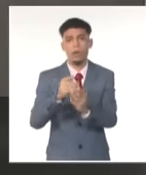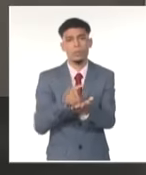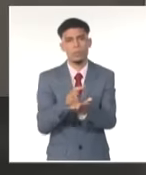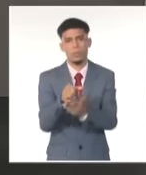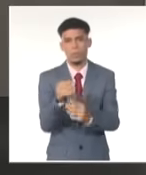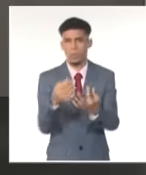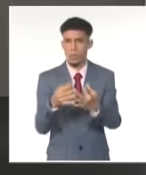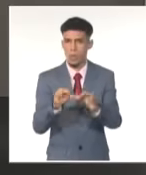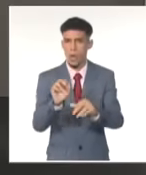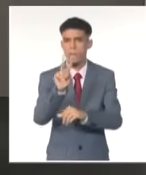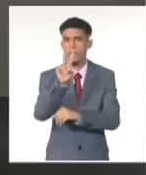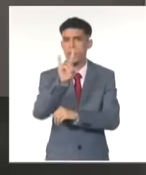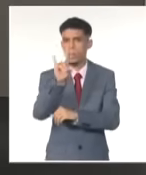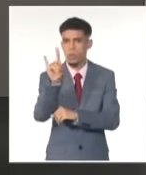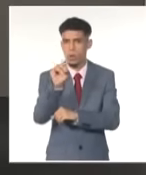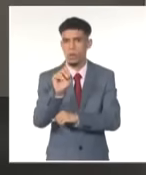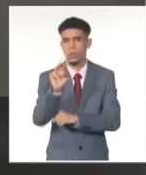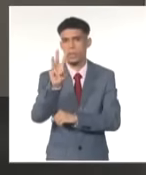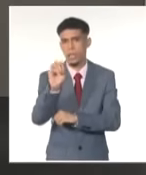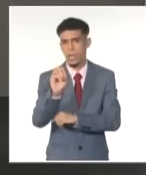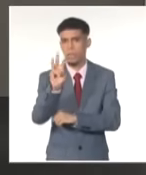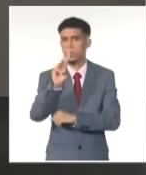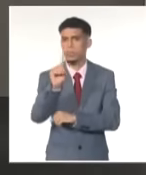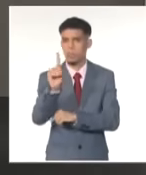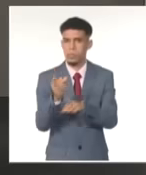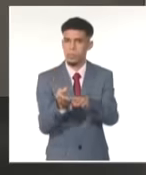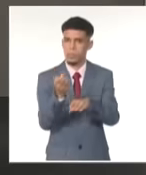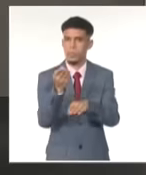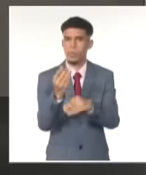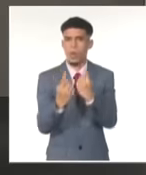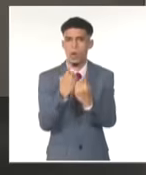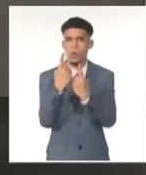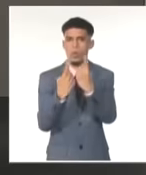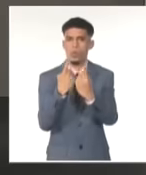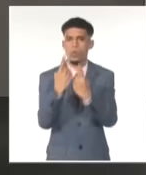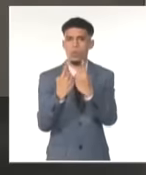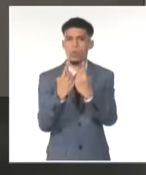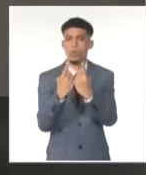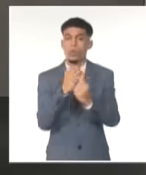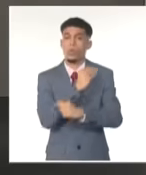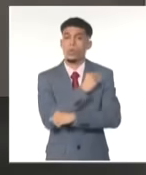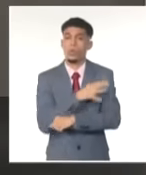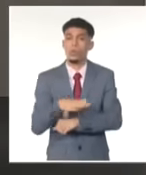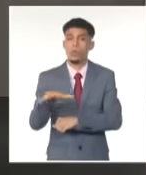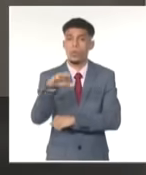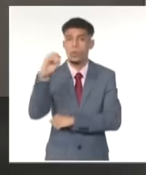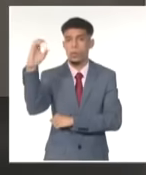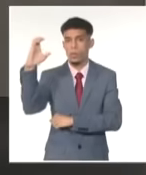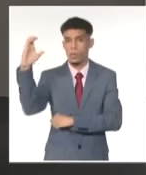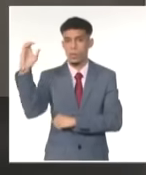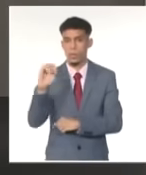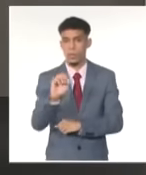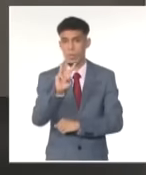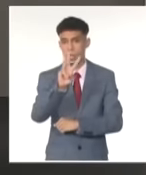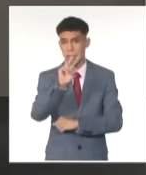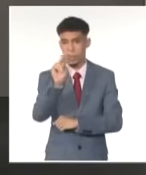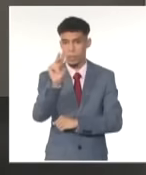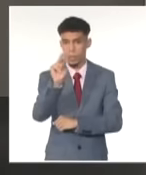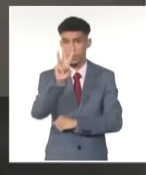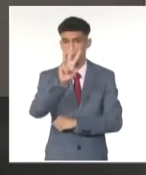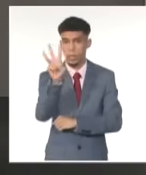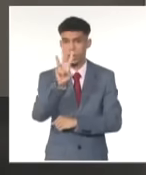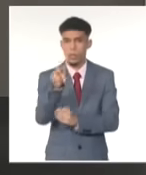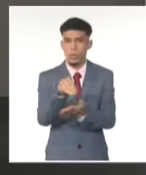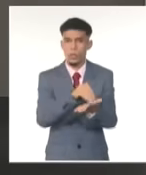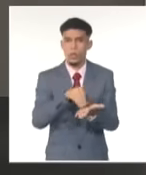29, 30, 31 grados para la parte occidental y llegarán hasta 32 y 33 en